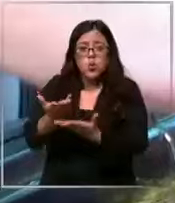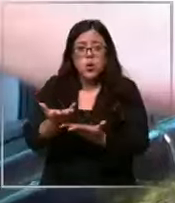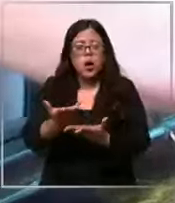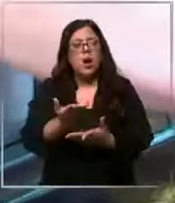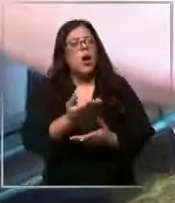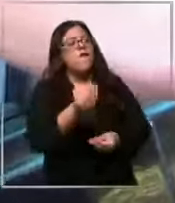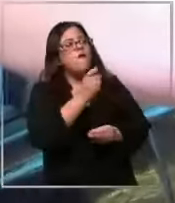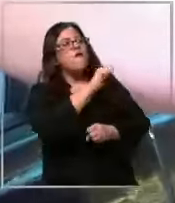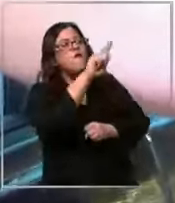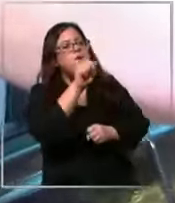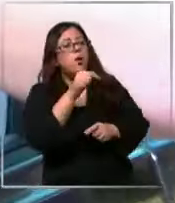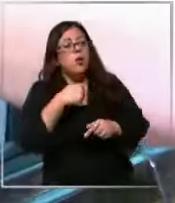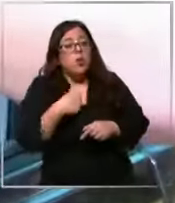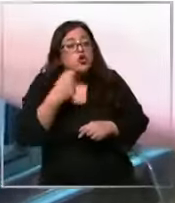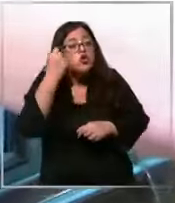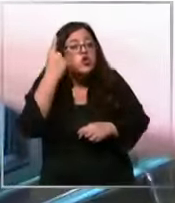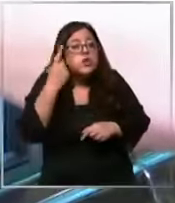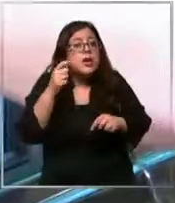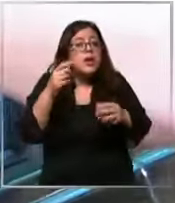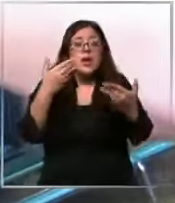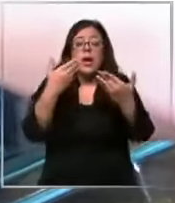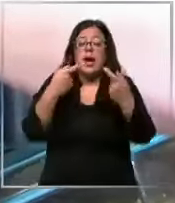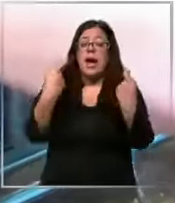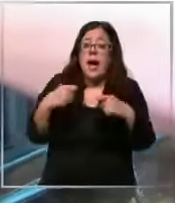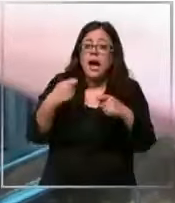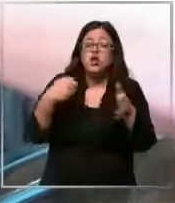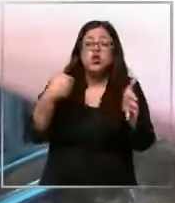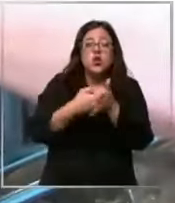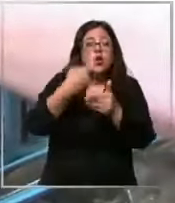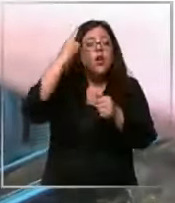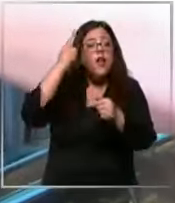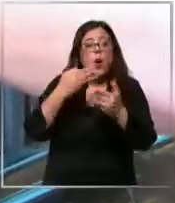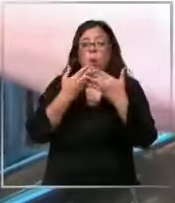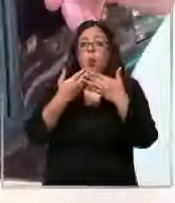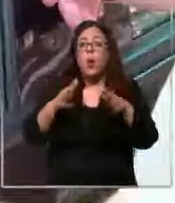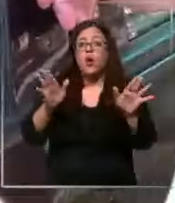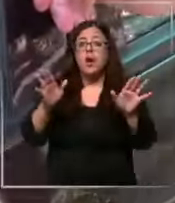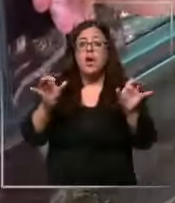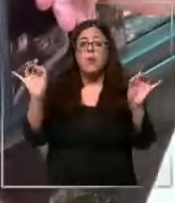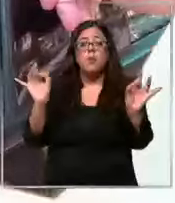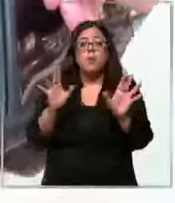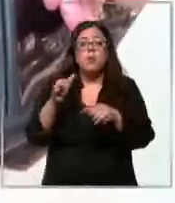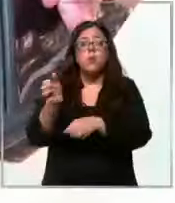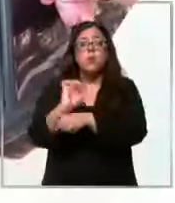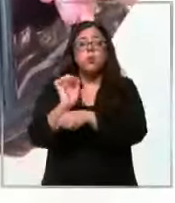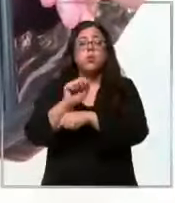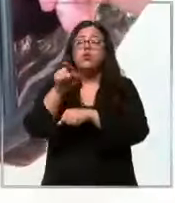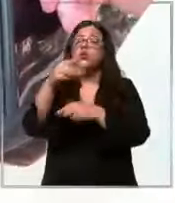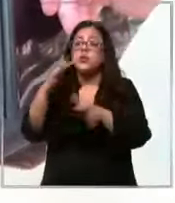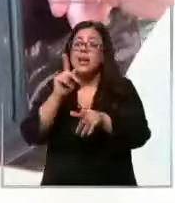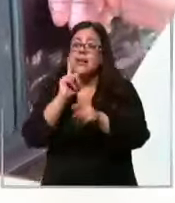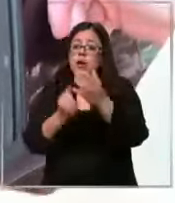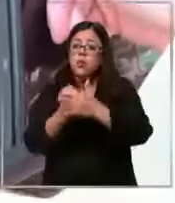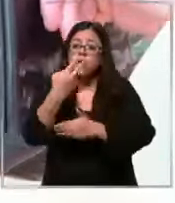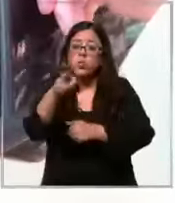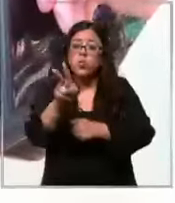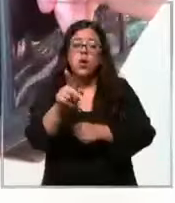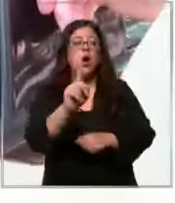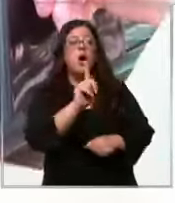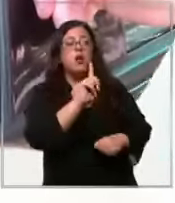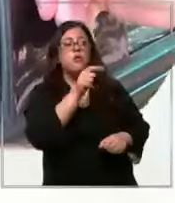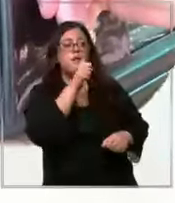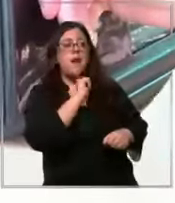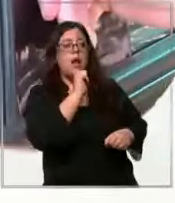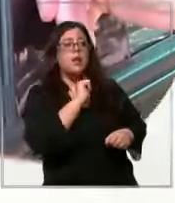para cualquier gasto de accidente que ocurra en el trayecto. ¿Ya renovó el suyo? No, todavía